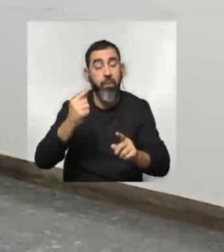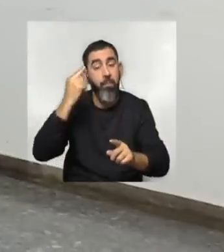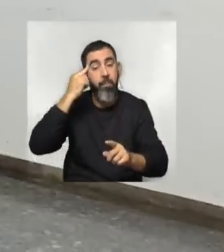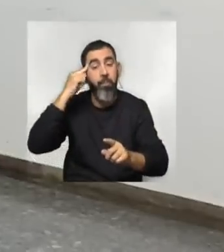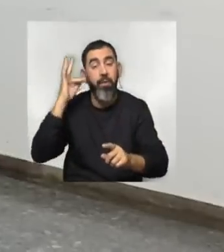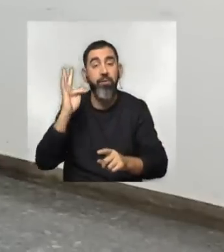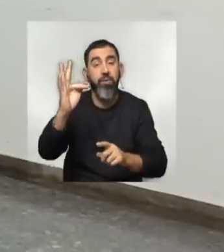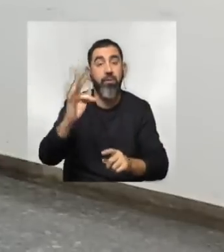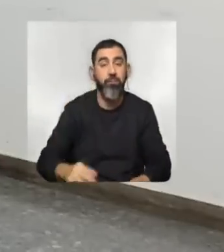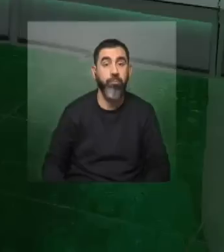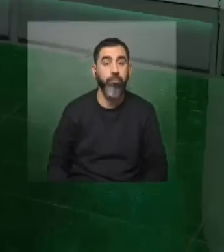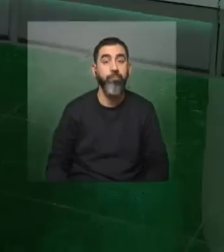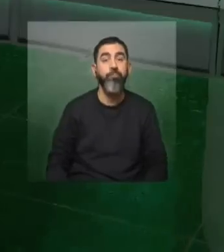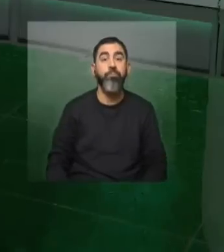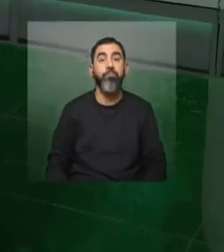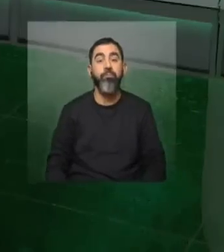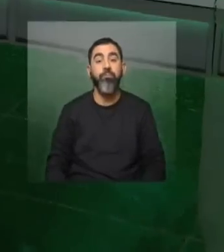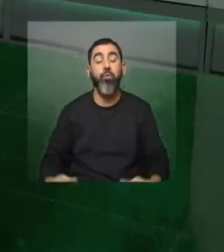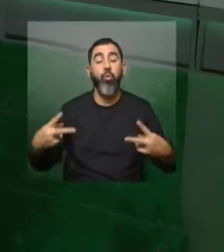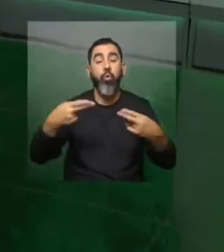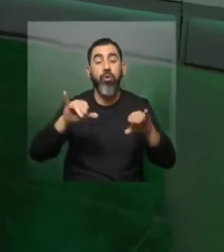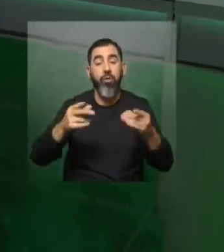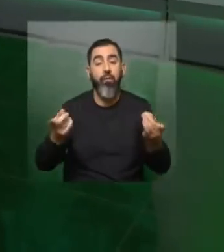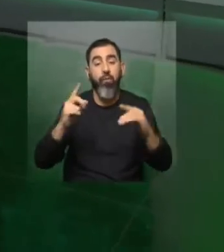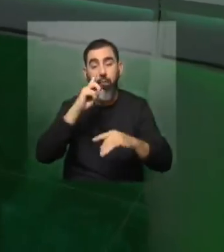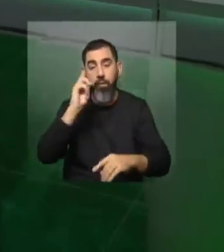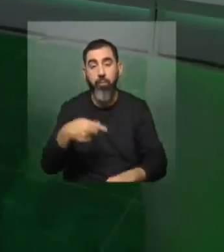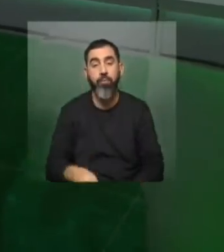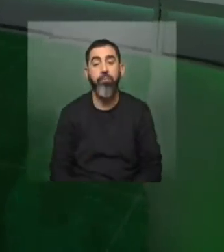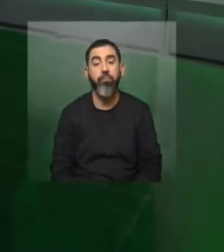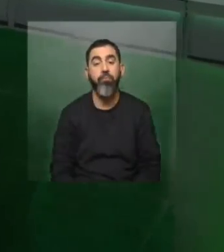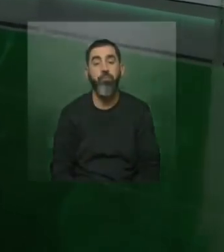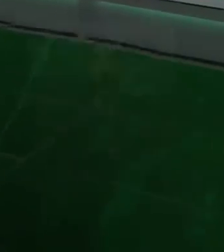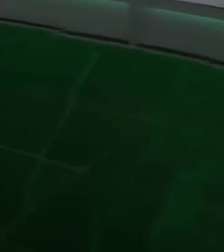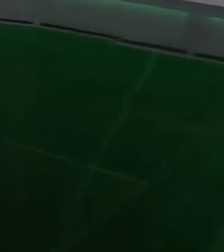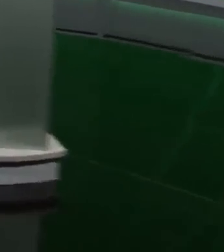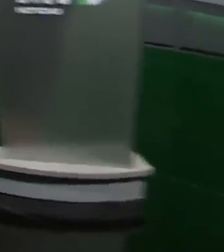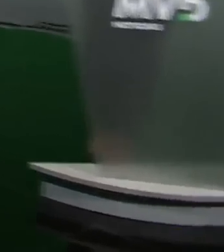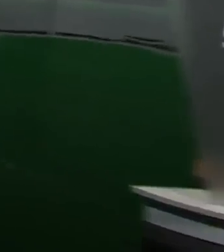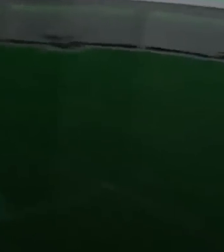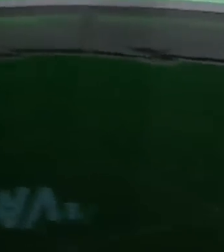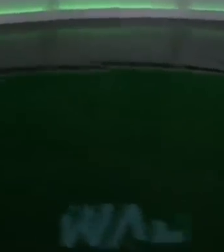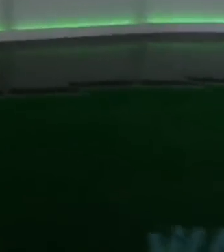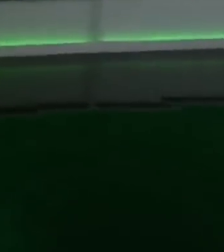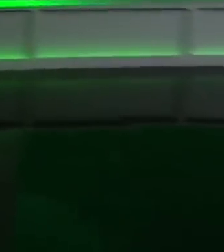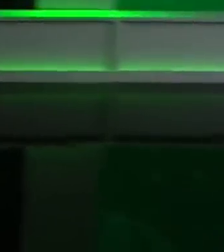hacia adelante. Hacemos una pausa muy breve y volvemos enseguida.